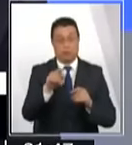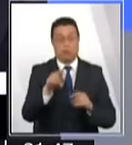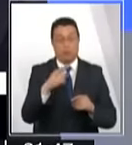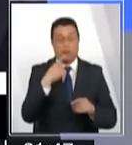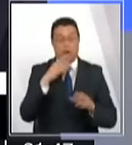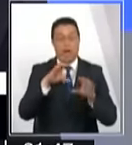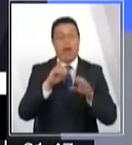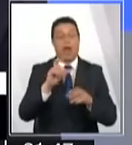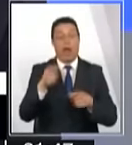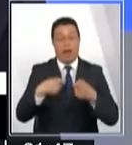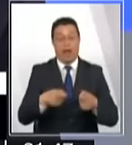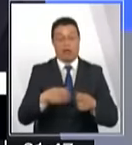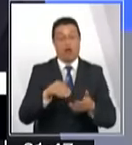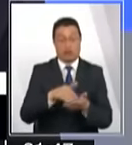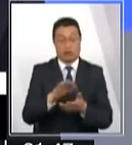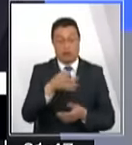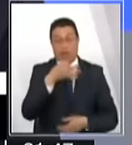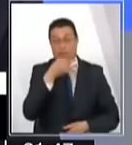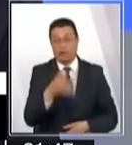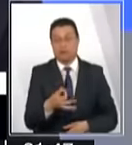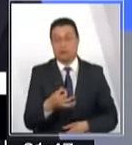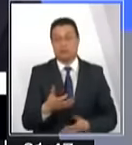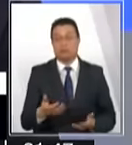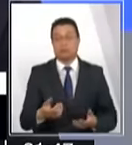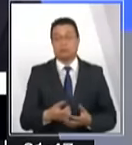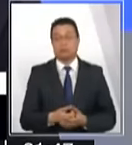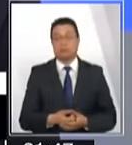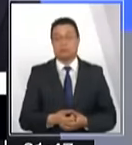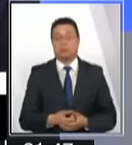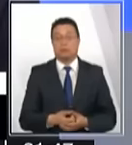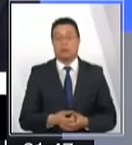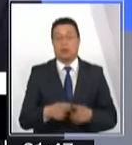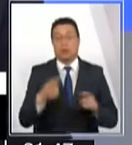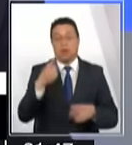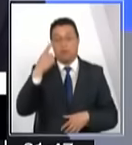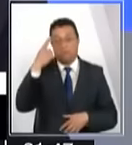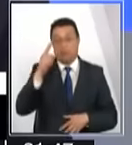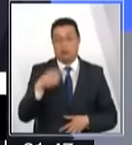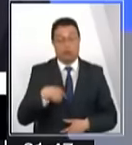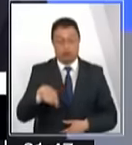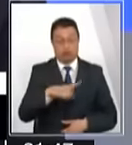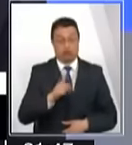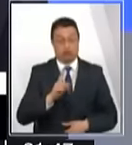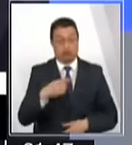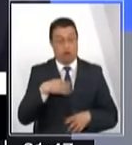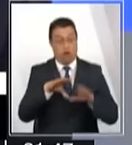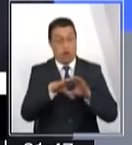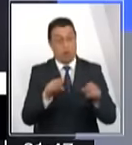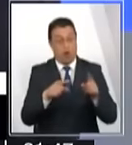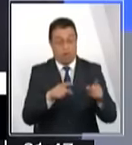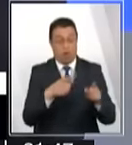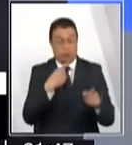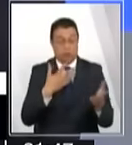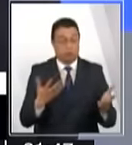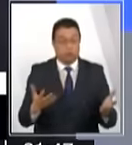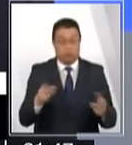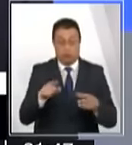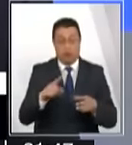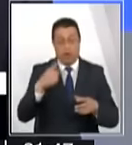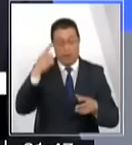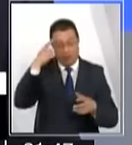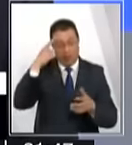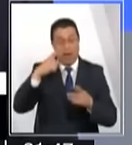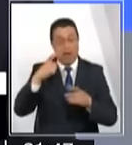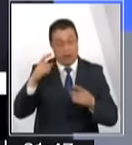gastos rechazados ya eh eh pero nosotros no compartimos ese criterio aquí también hay un criterio judicial